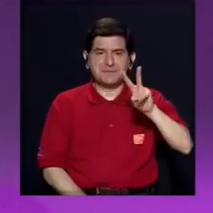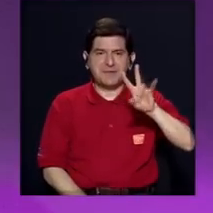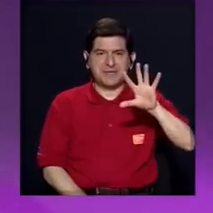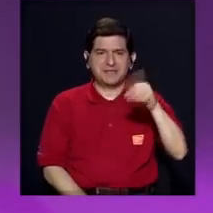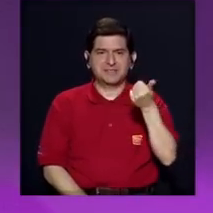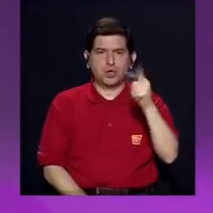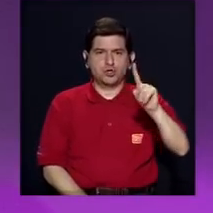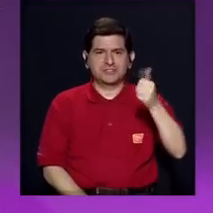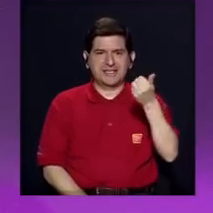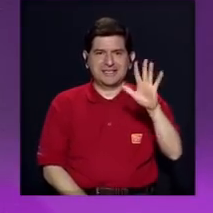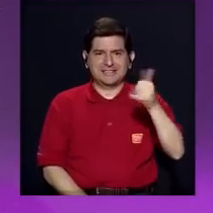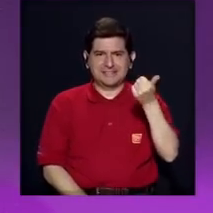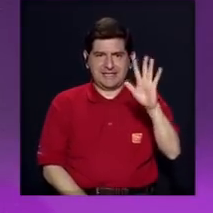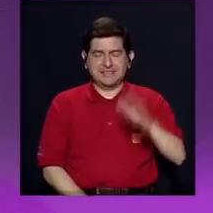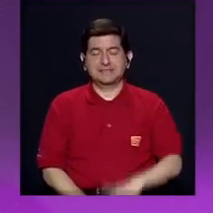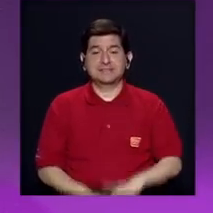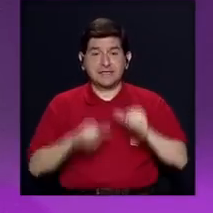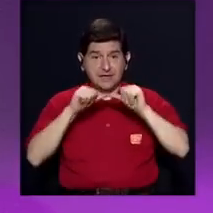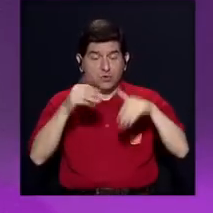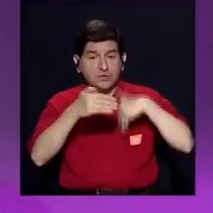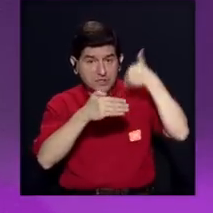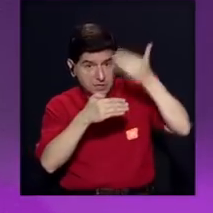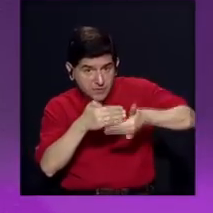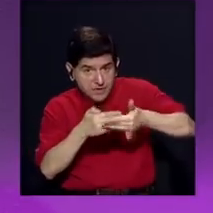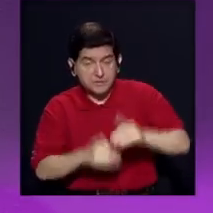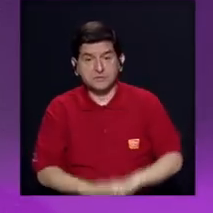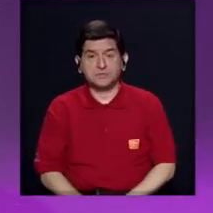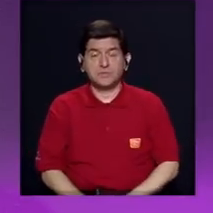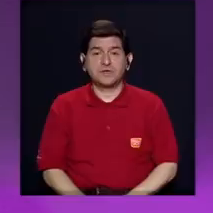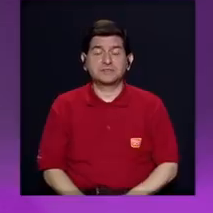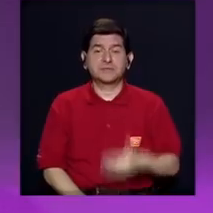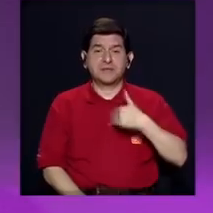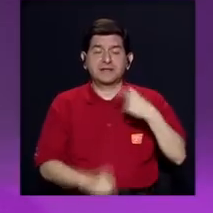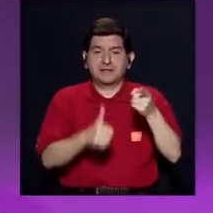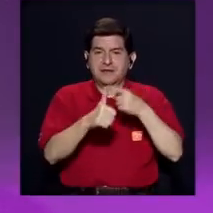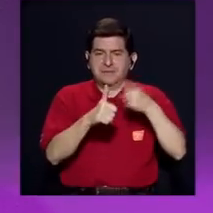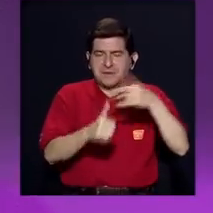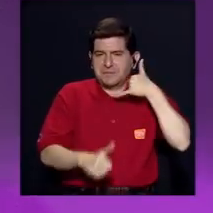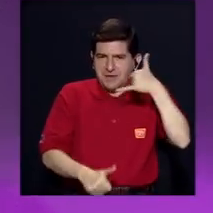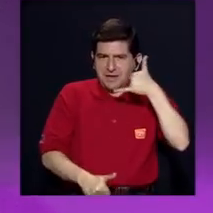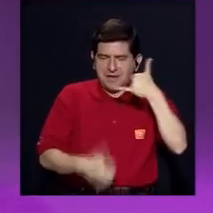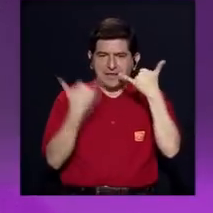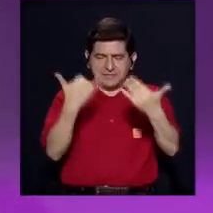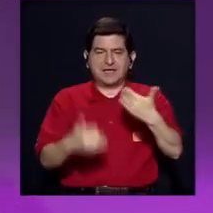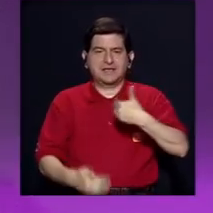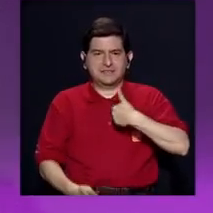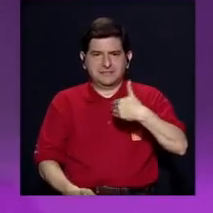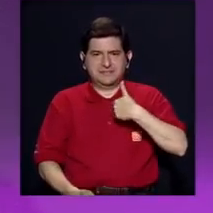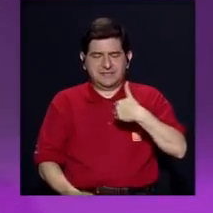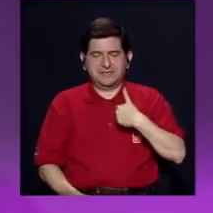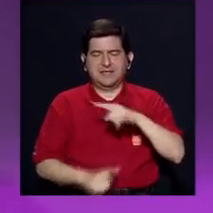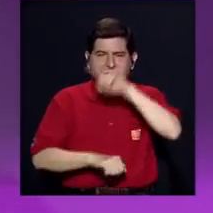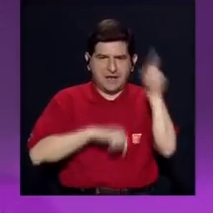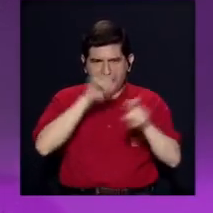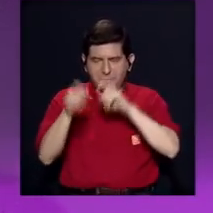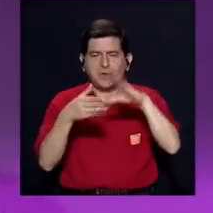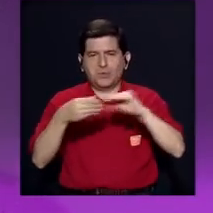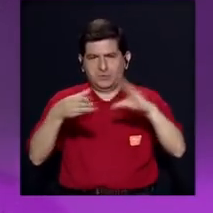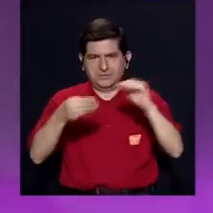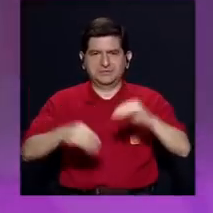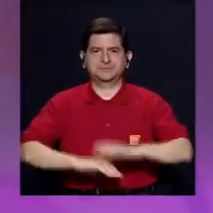al 25 11 15 15 cuando volvamos vamos a recibir las primeras llamadas que ya nos están haciendo preguntas y